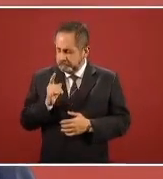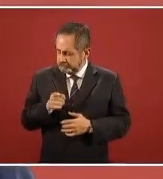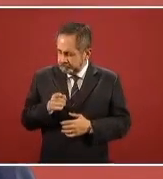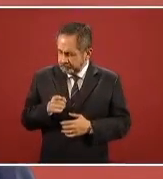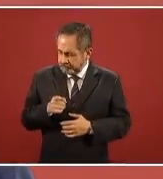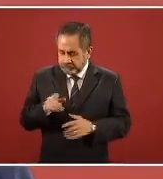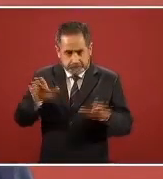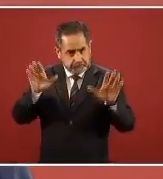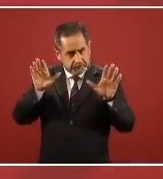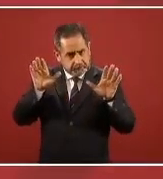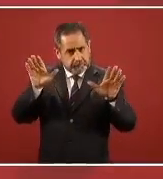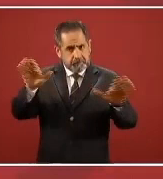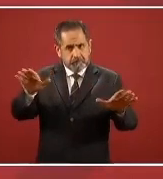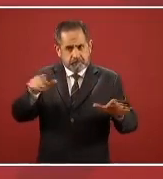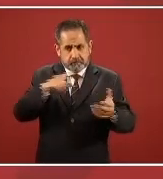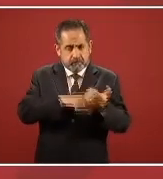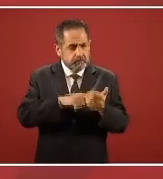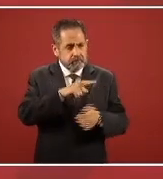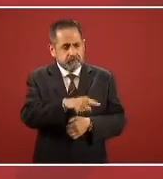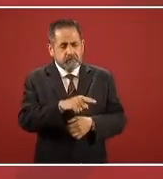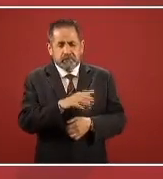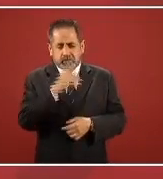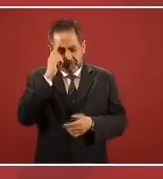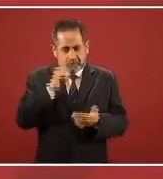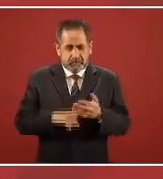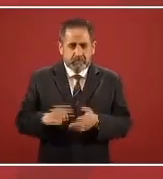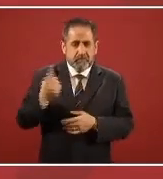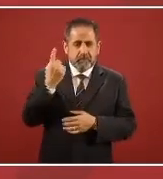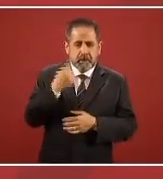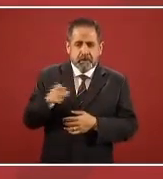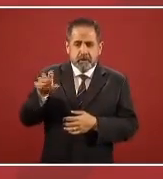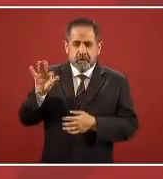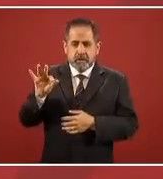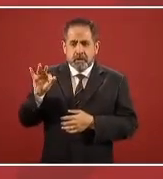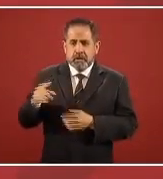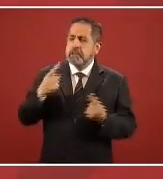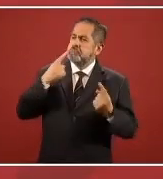del aeropuerto fueron como 140 amparos.